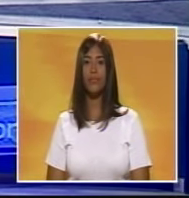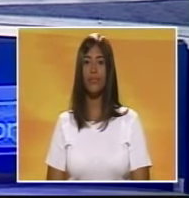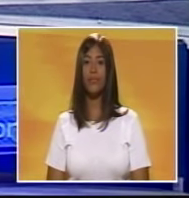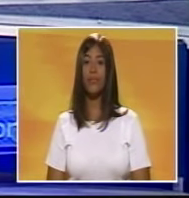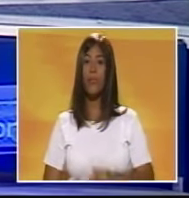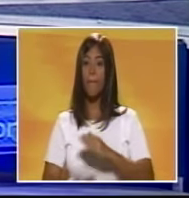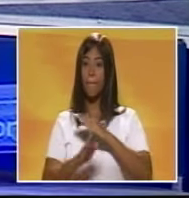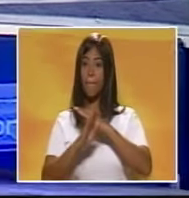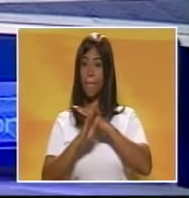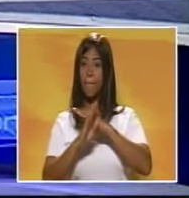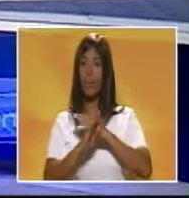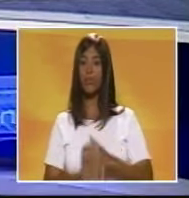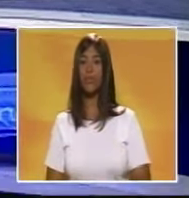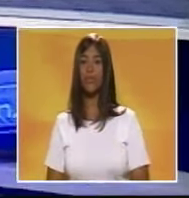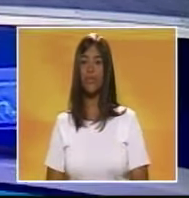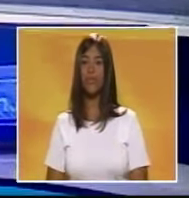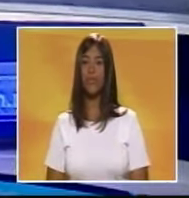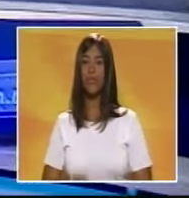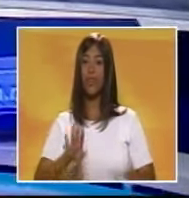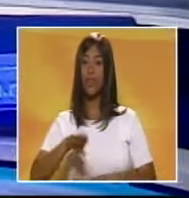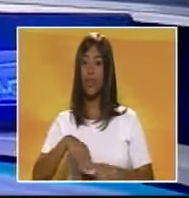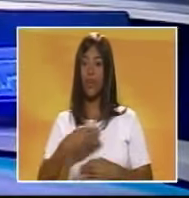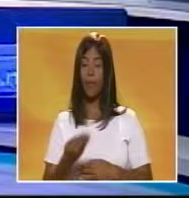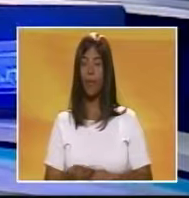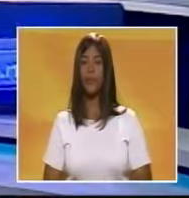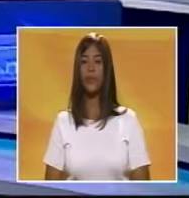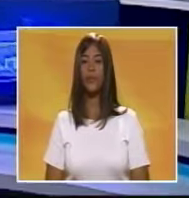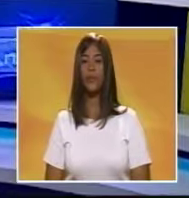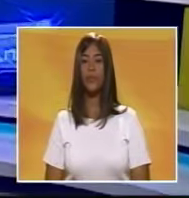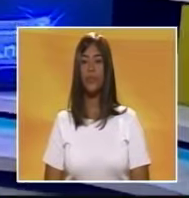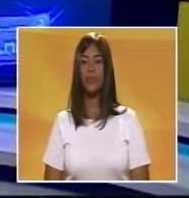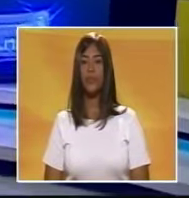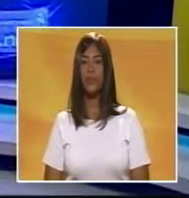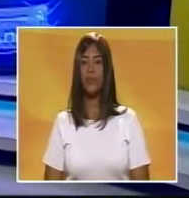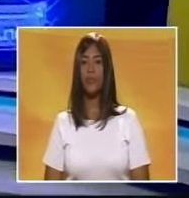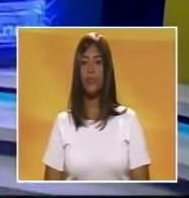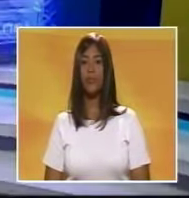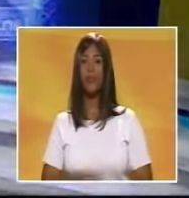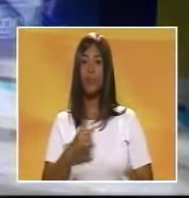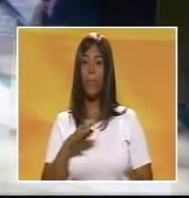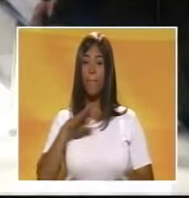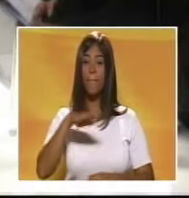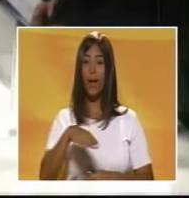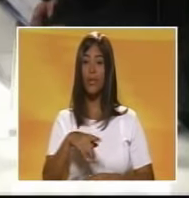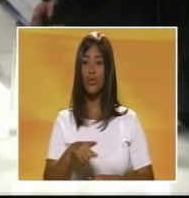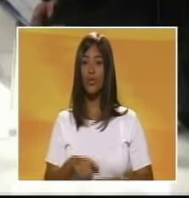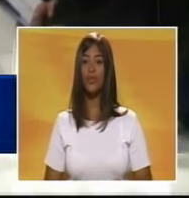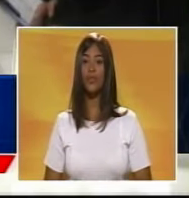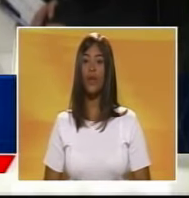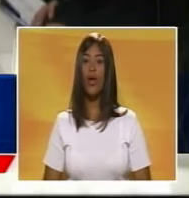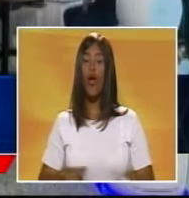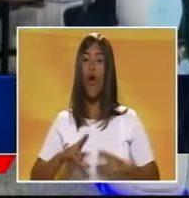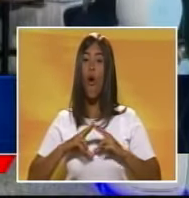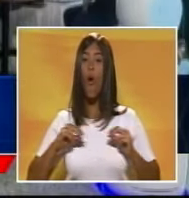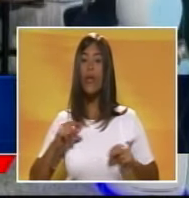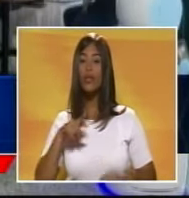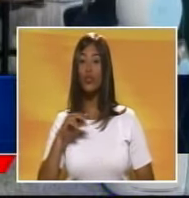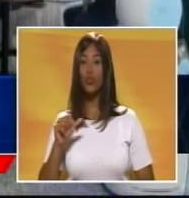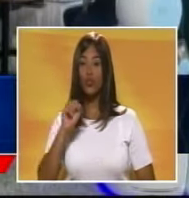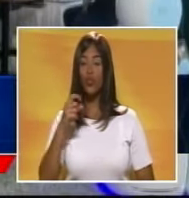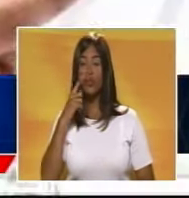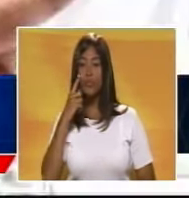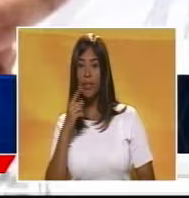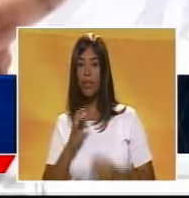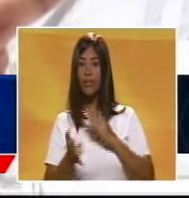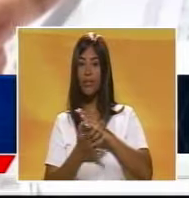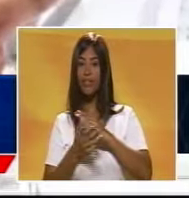Amigos, momento de hacer nuestra primera pausa. Así es, al regreso. Un paso adelante. Corea del Sur se prepara para estrenar tecnología